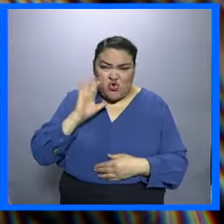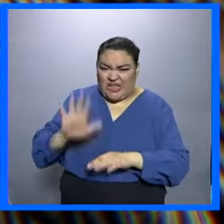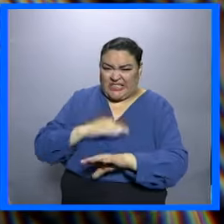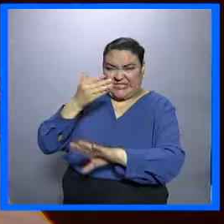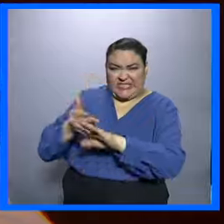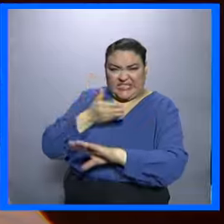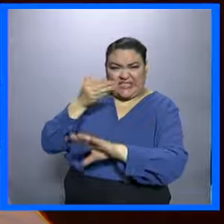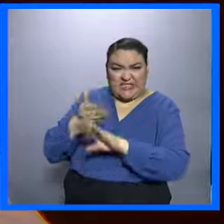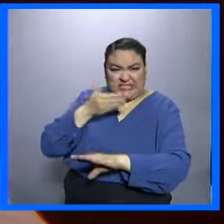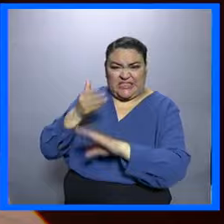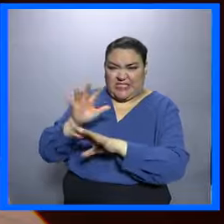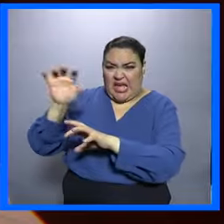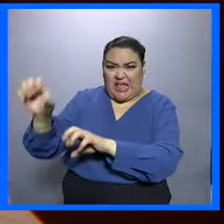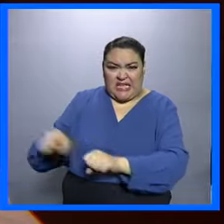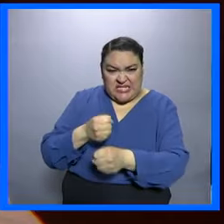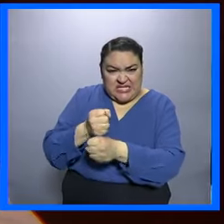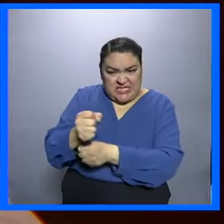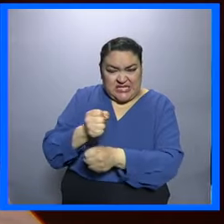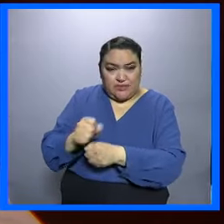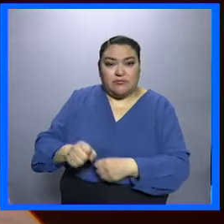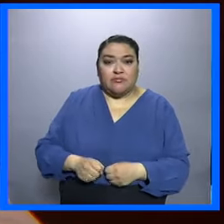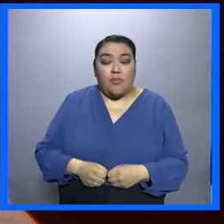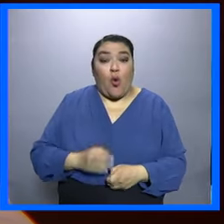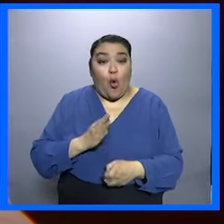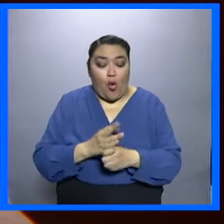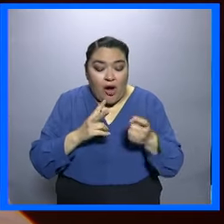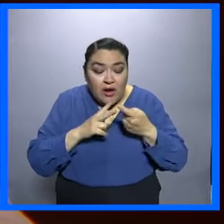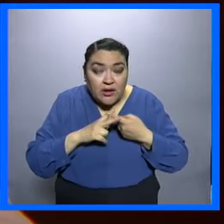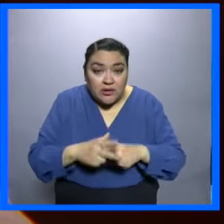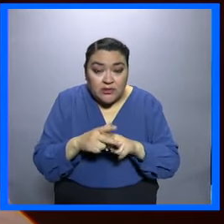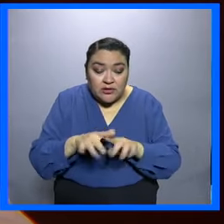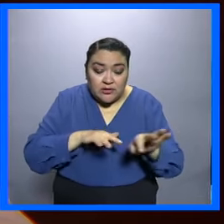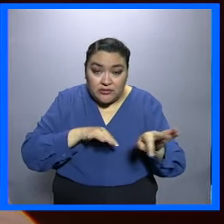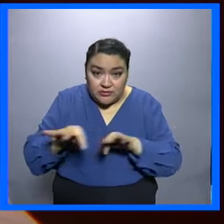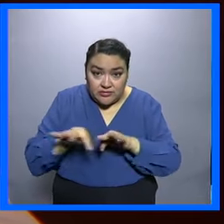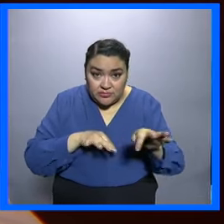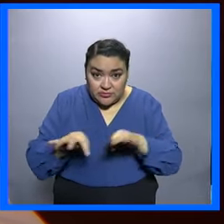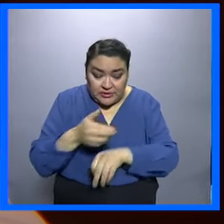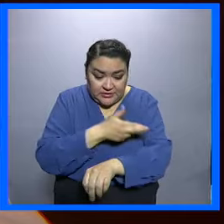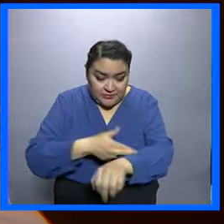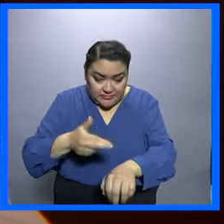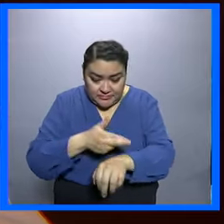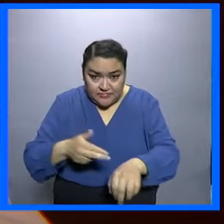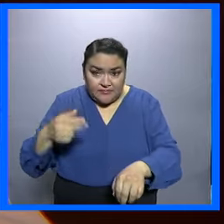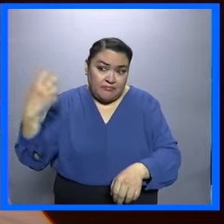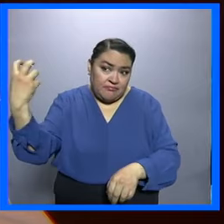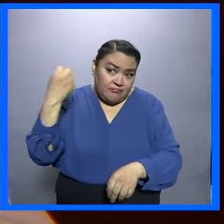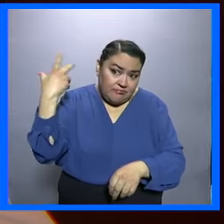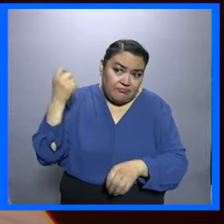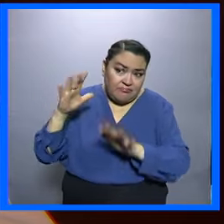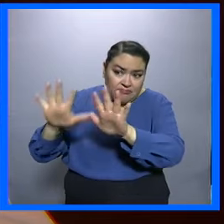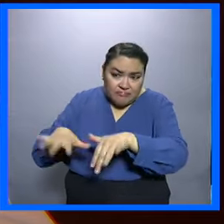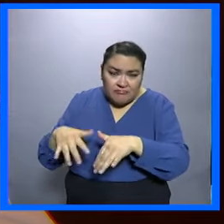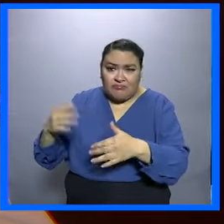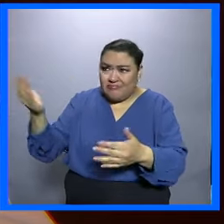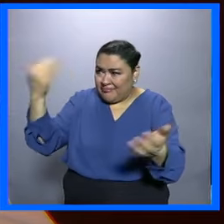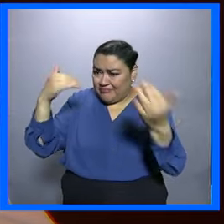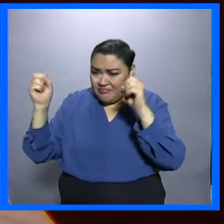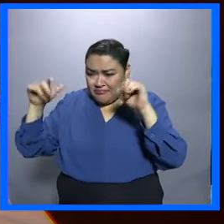mujeres. Estamos por iniciar los trabajos técnicos y ejercicios de foros para actualizar